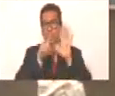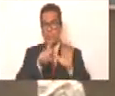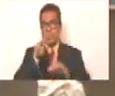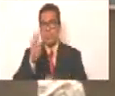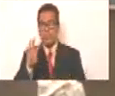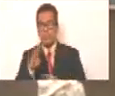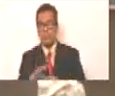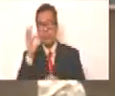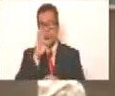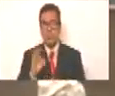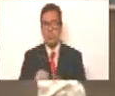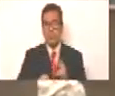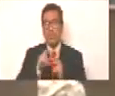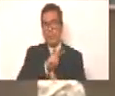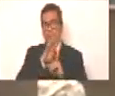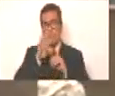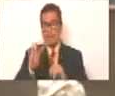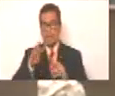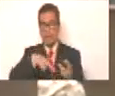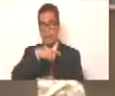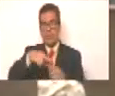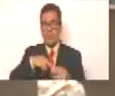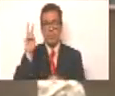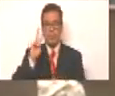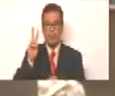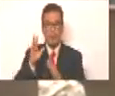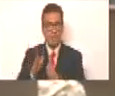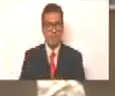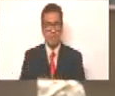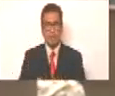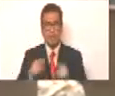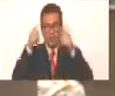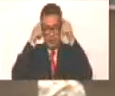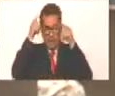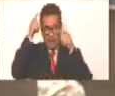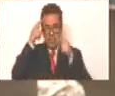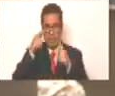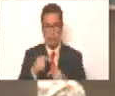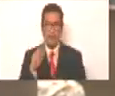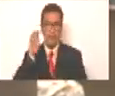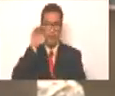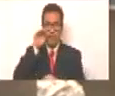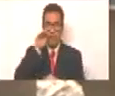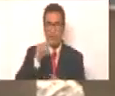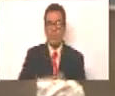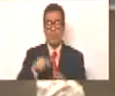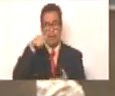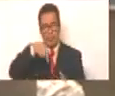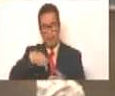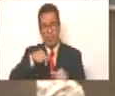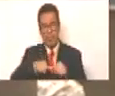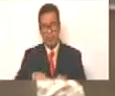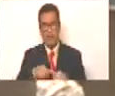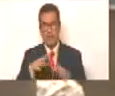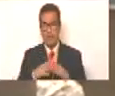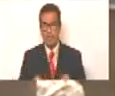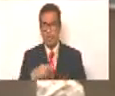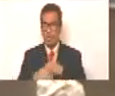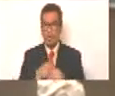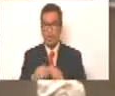y 24 de la Revolución Bolivariana. Chávez es futuro, Chávez es presente y todos los que estamos aquí